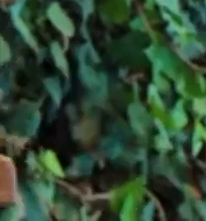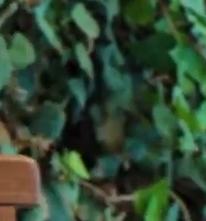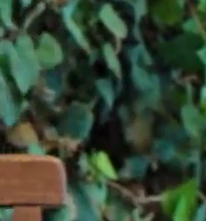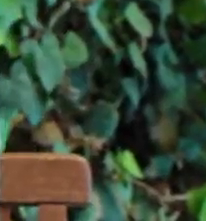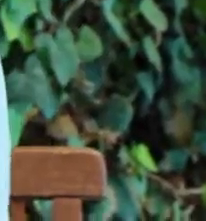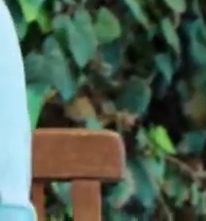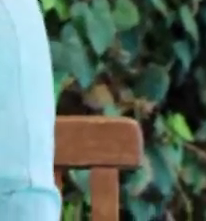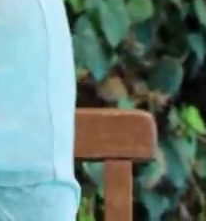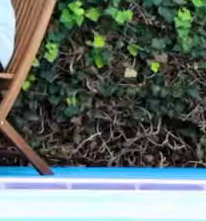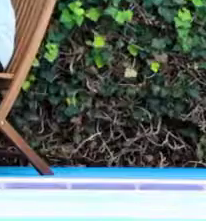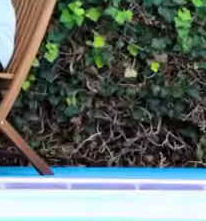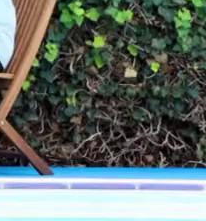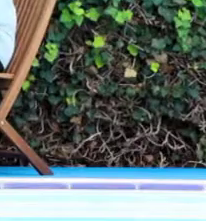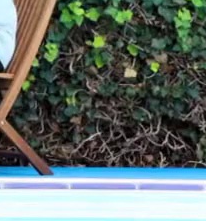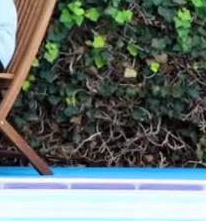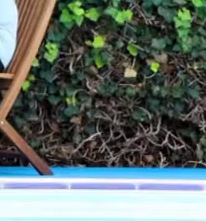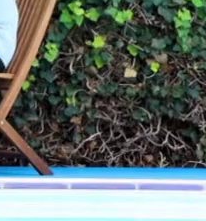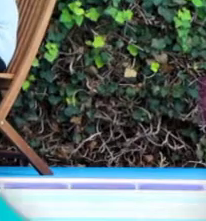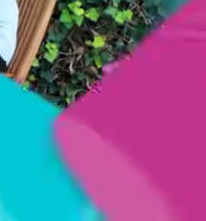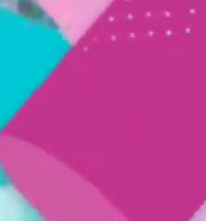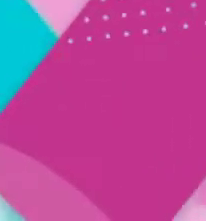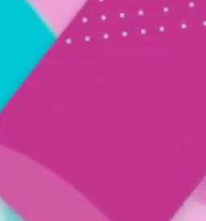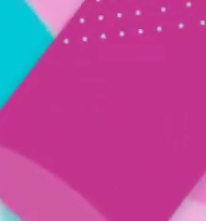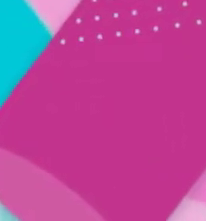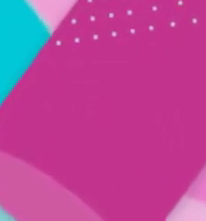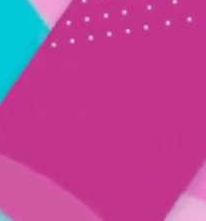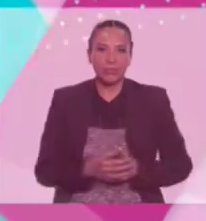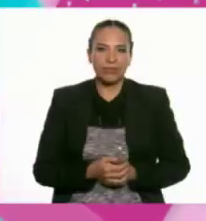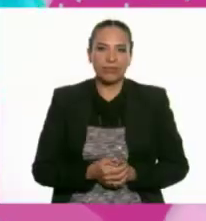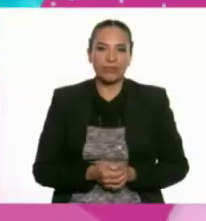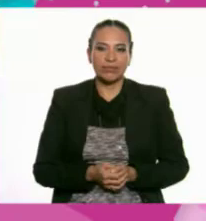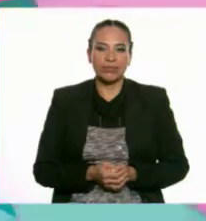Izquierda, derecha. Hacemos la torsión.